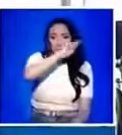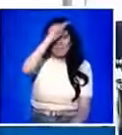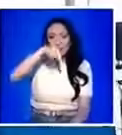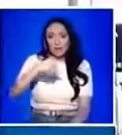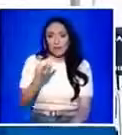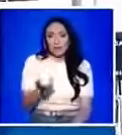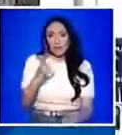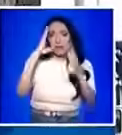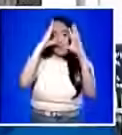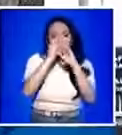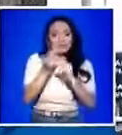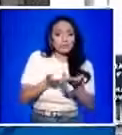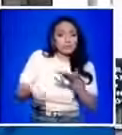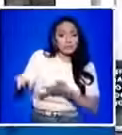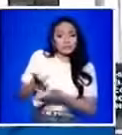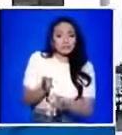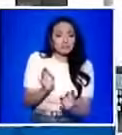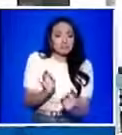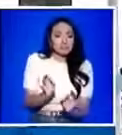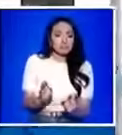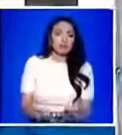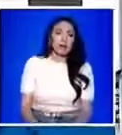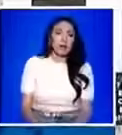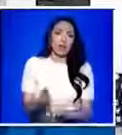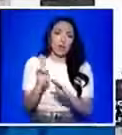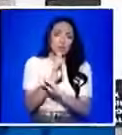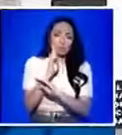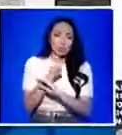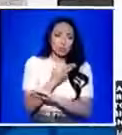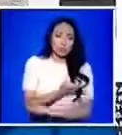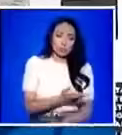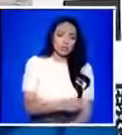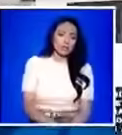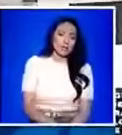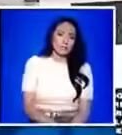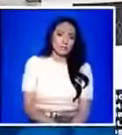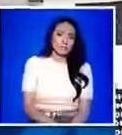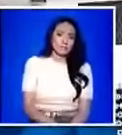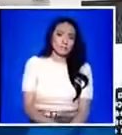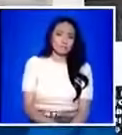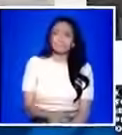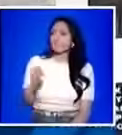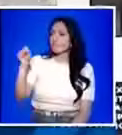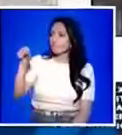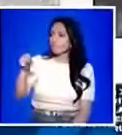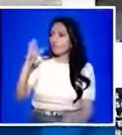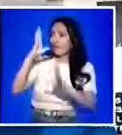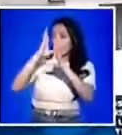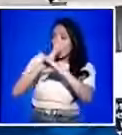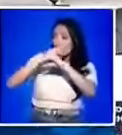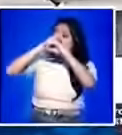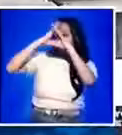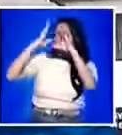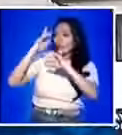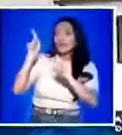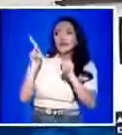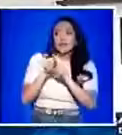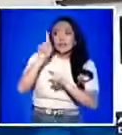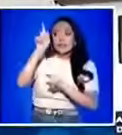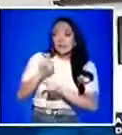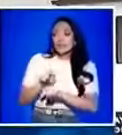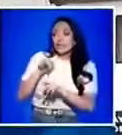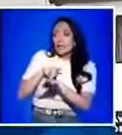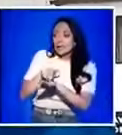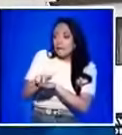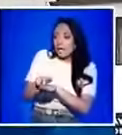y convivir con el parque, hacer uso del espacio público. Claro, y también en horas de la madrugada que la gente ya sale a